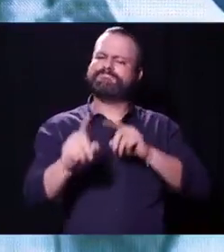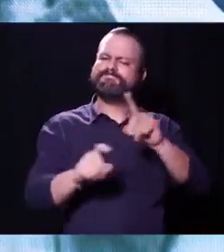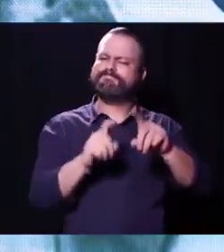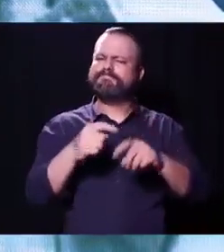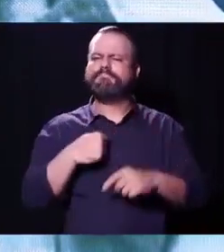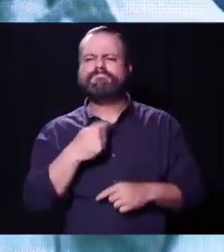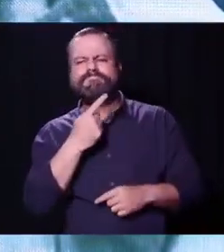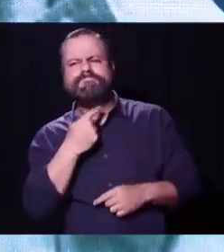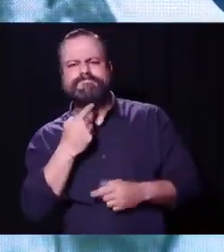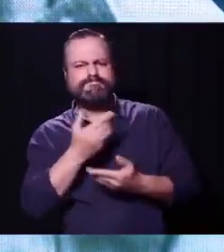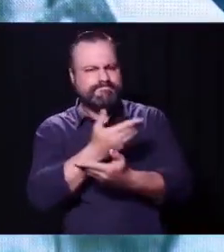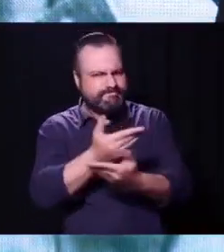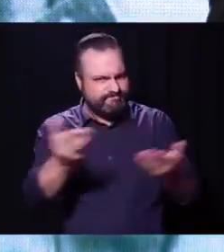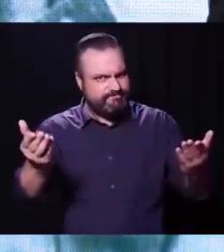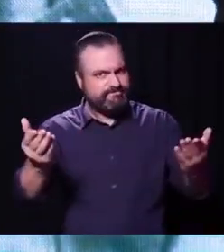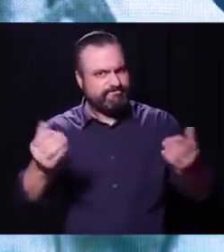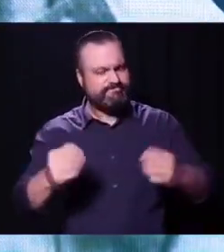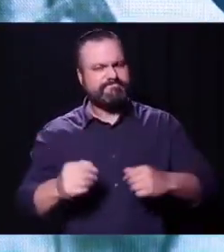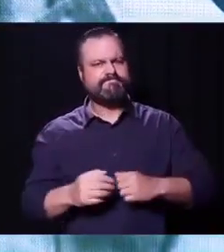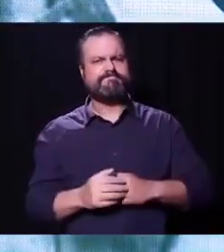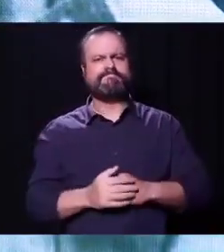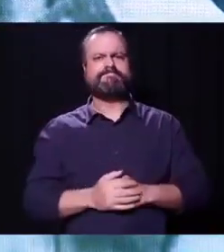ir ampliando. Gracias.